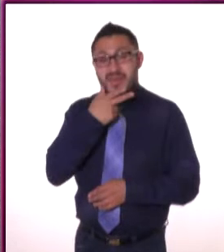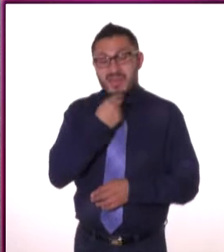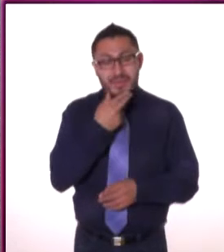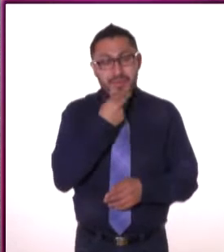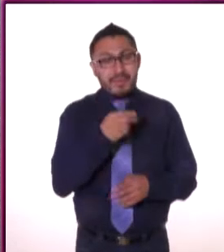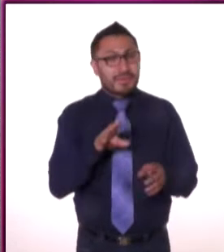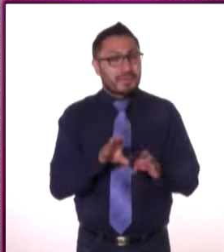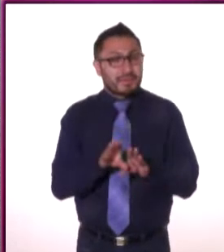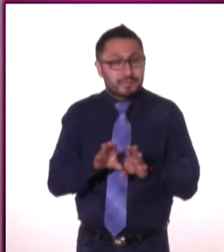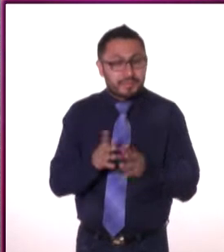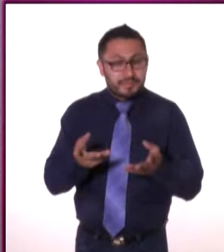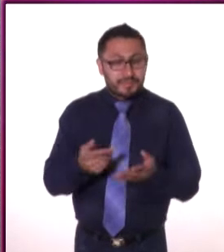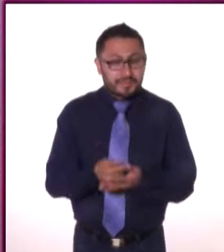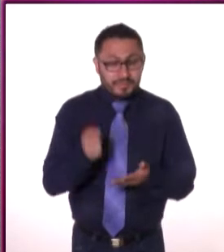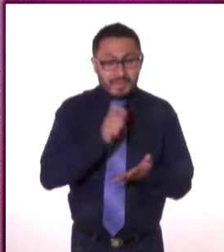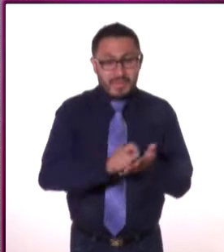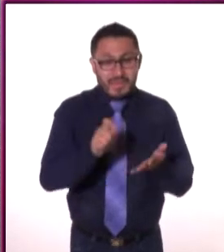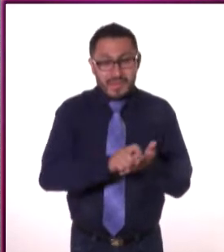Arquímedes escribe